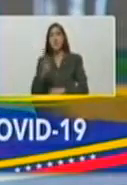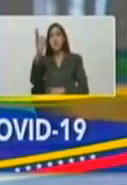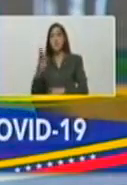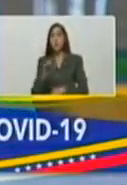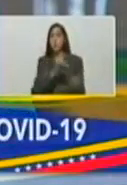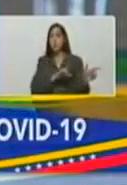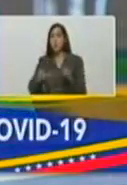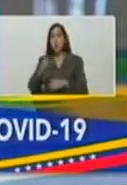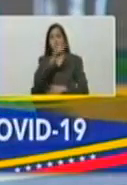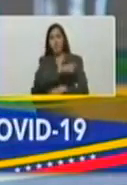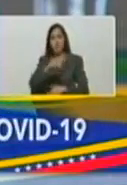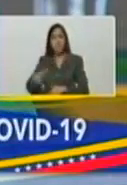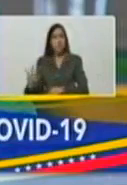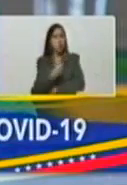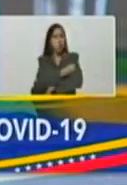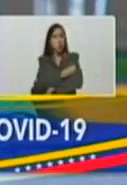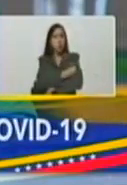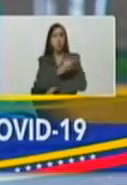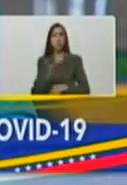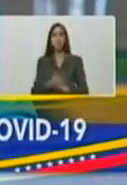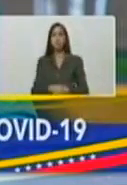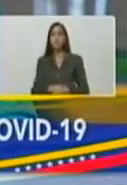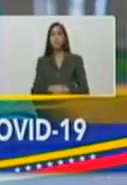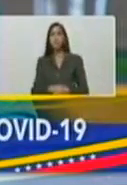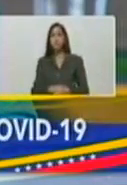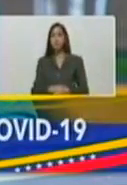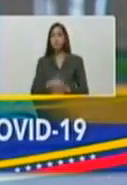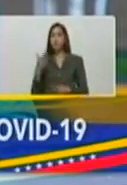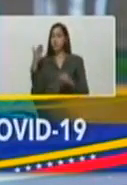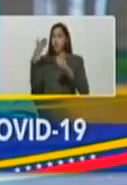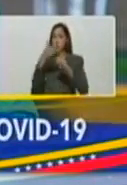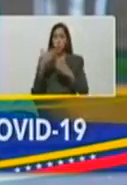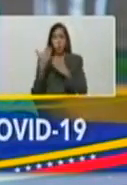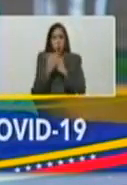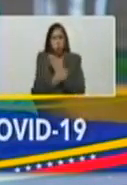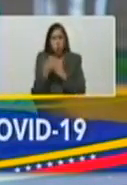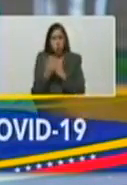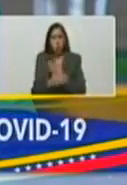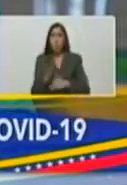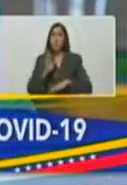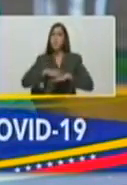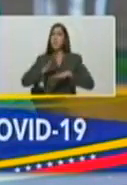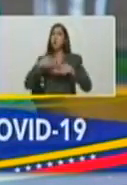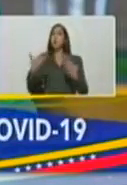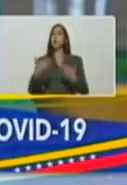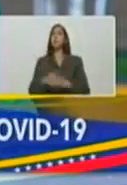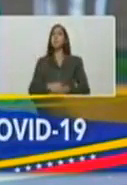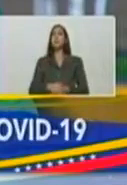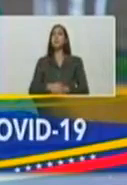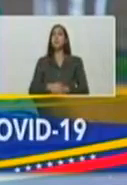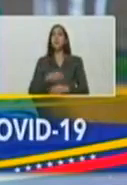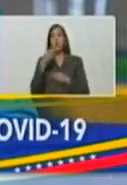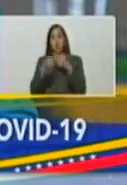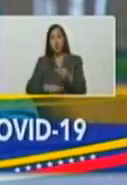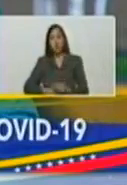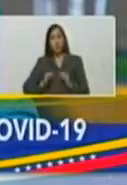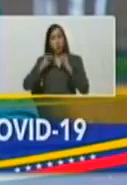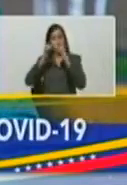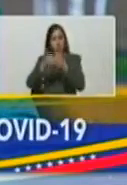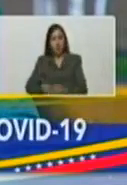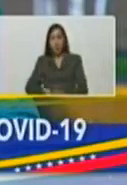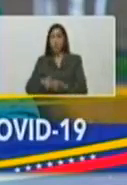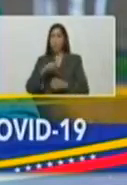población, récord, récord amoroso, porque le pusimos al turno, porque nos pusimos